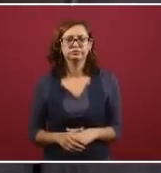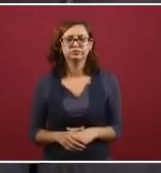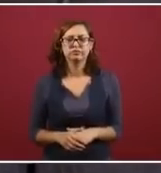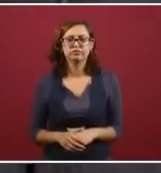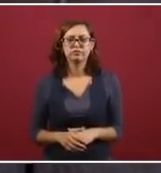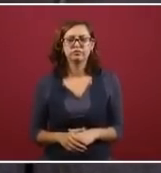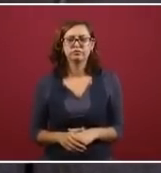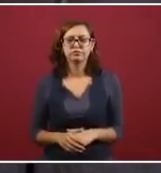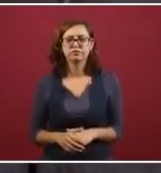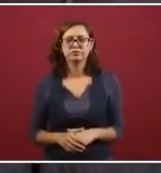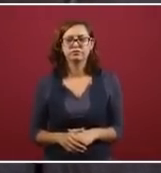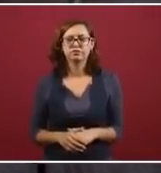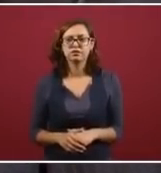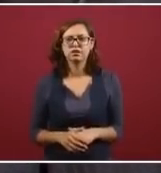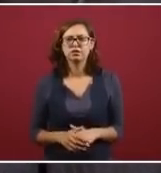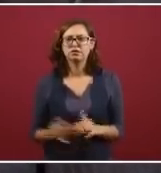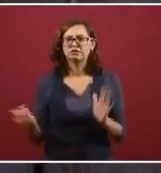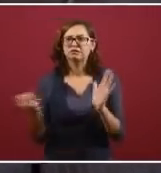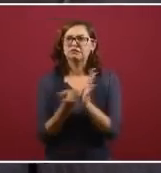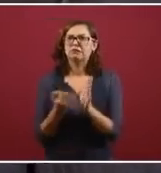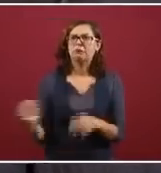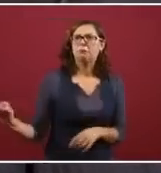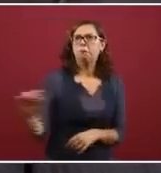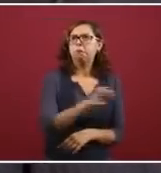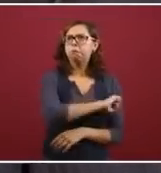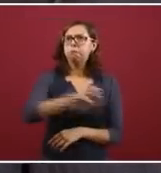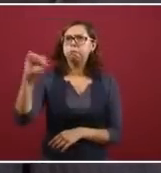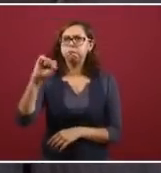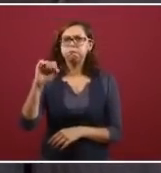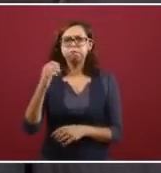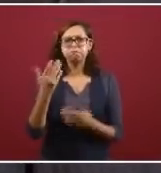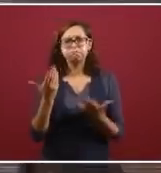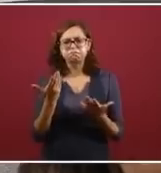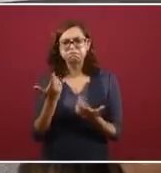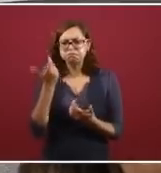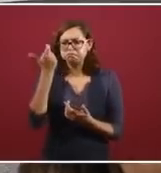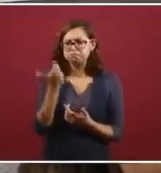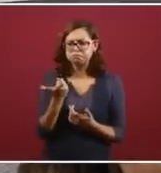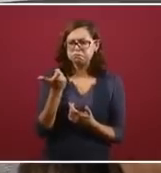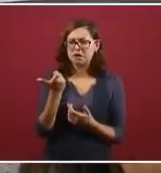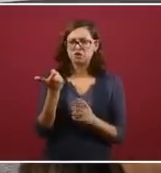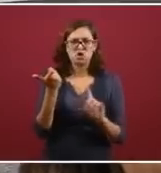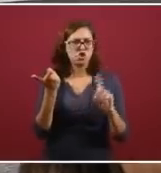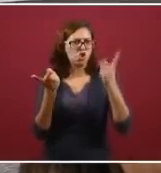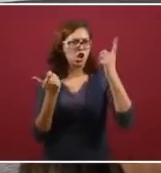no tenemos problemas de inflación, no tenemos depreciación de nuestra moneda